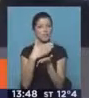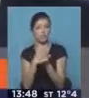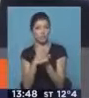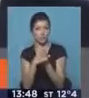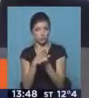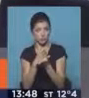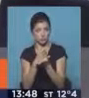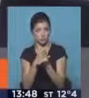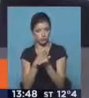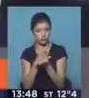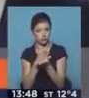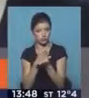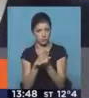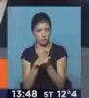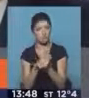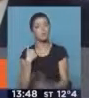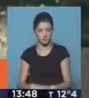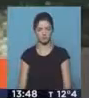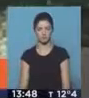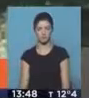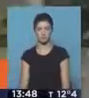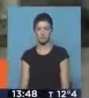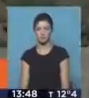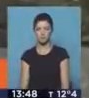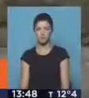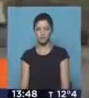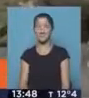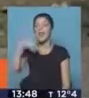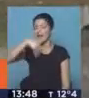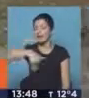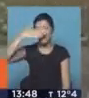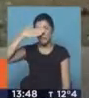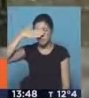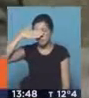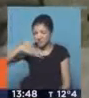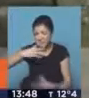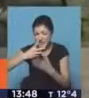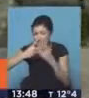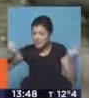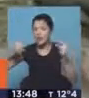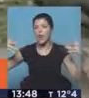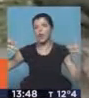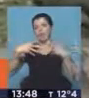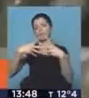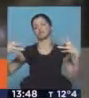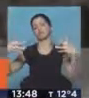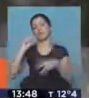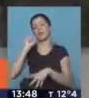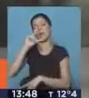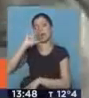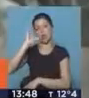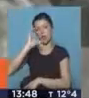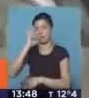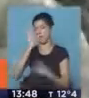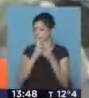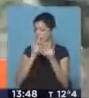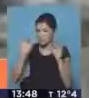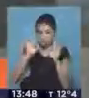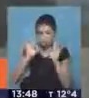espacio, pero van a lograr algún nivel de representación. Hay que tener en cuenta de que hay dos Colombias. La Colombia